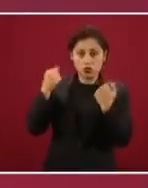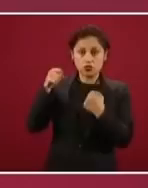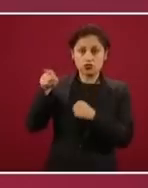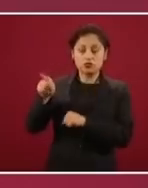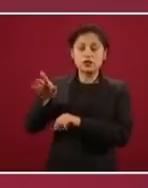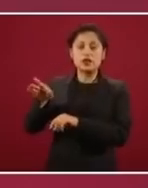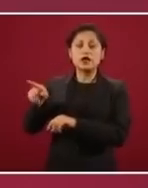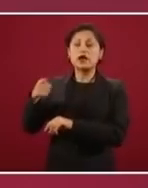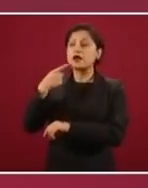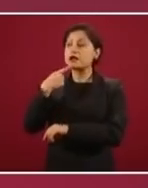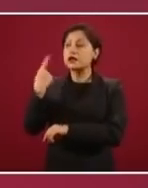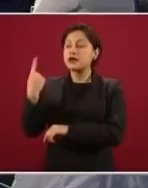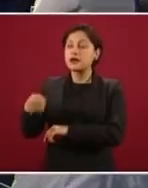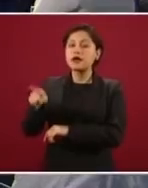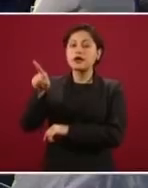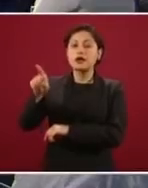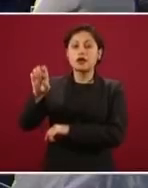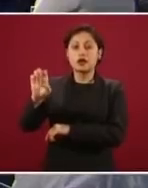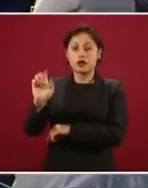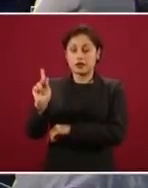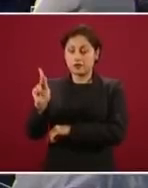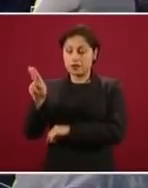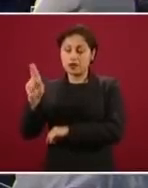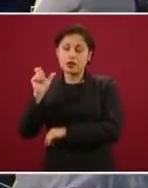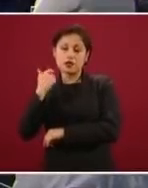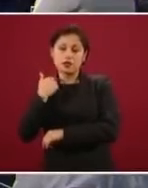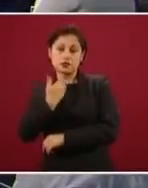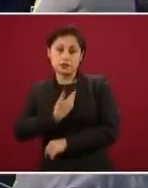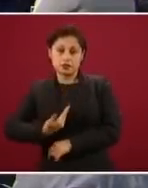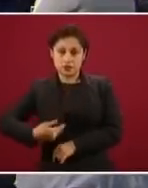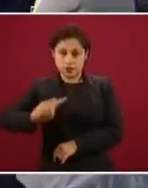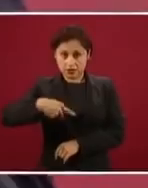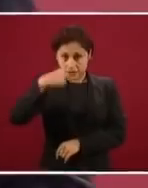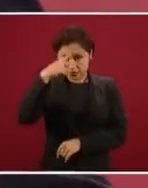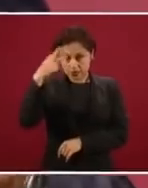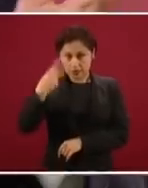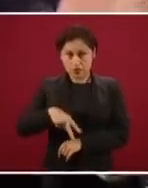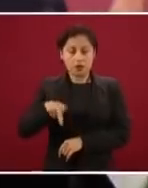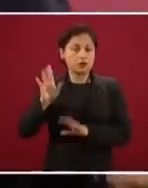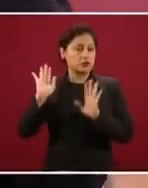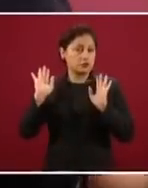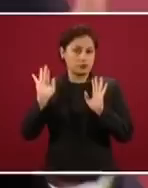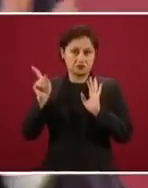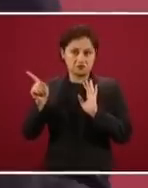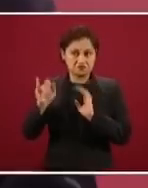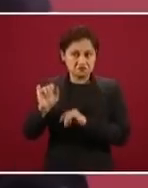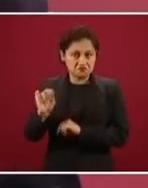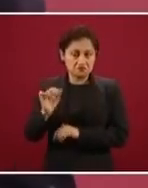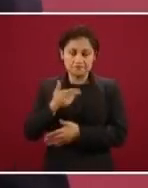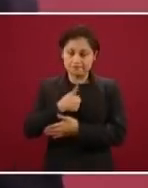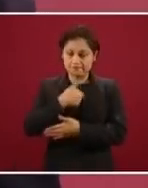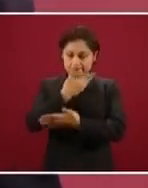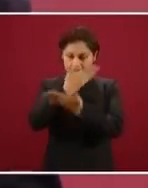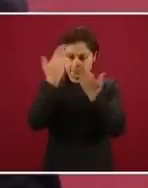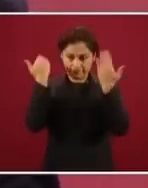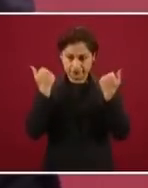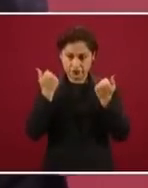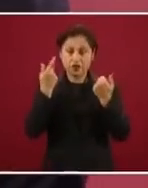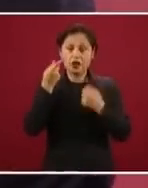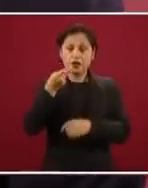peña desde luego la fiscalía aclaró